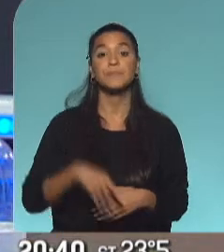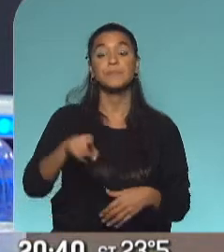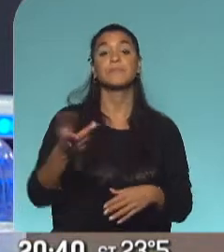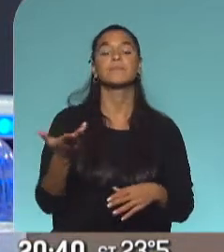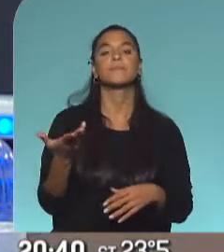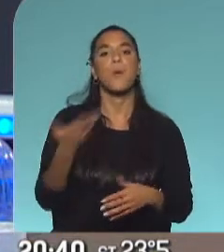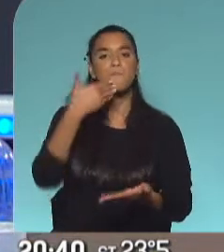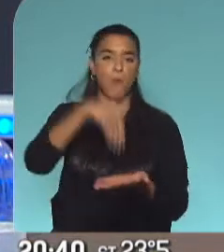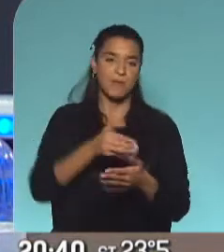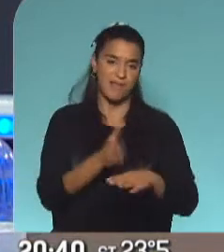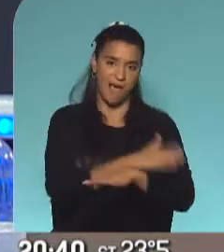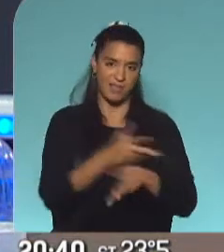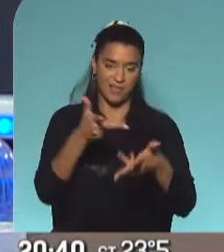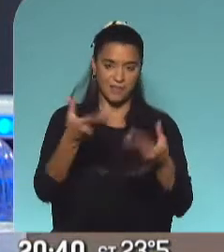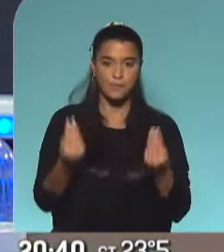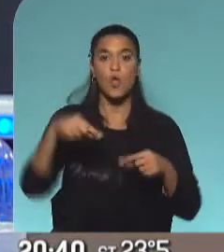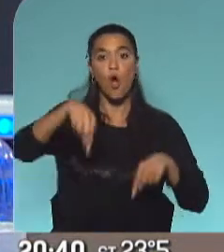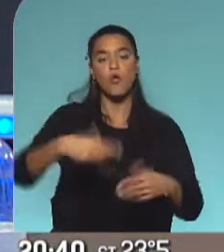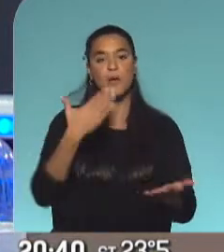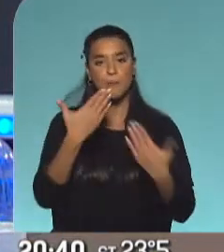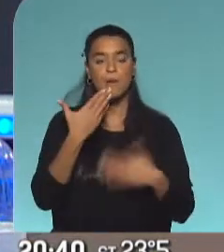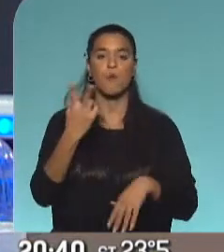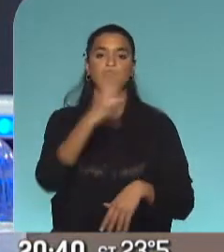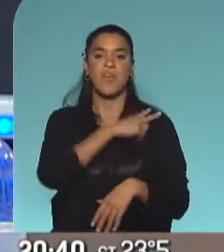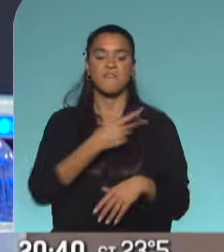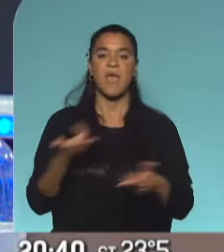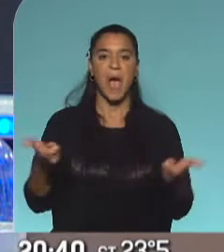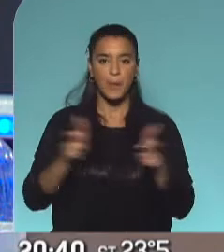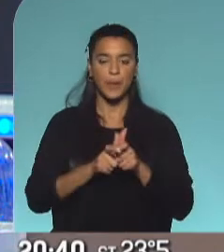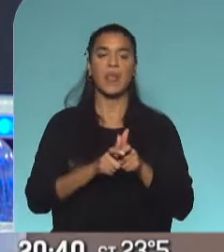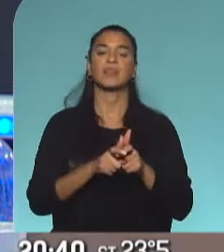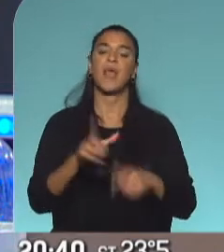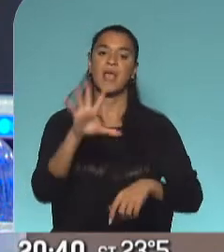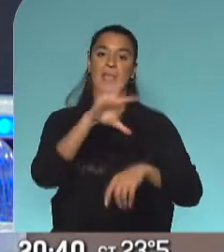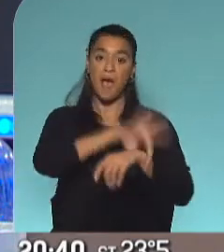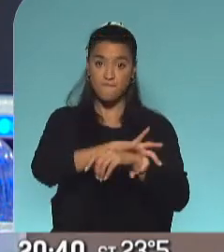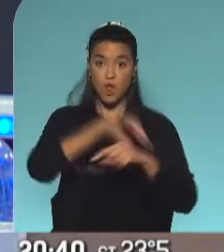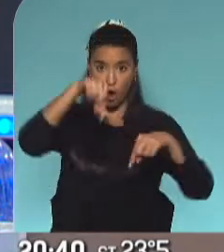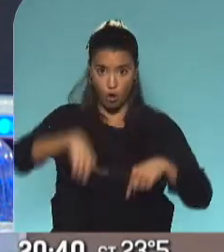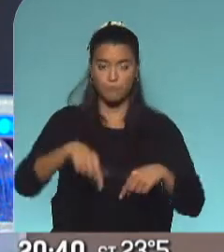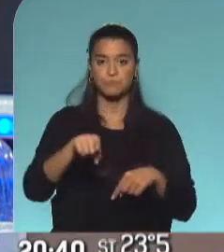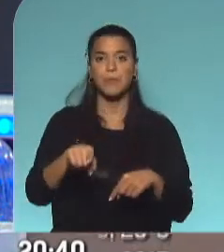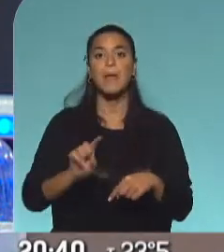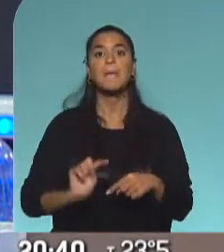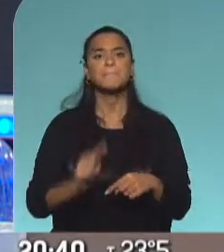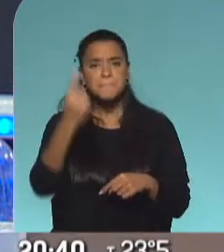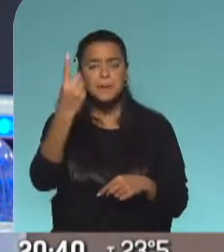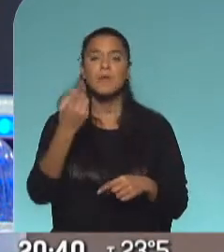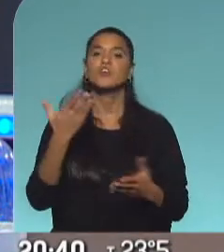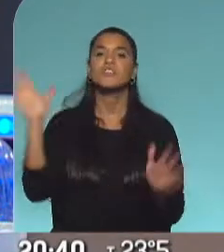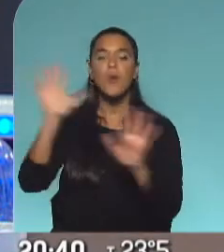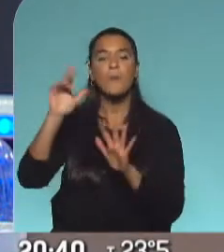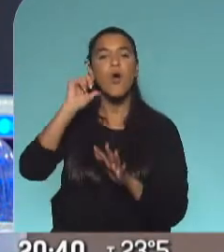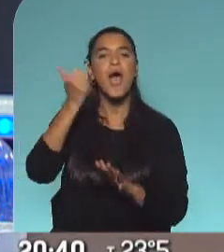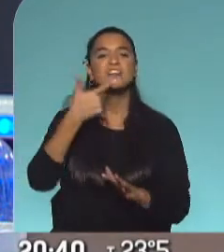Lo habíamos prometido, íbamos a hablar hoy con el jefe de gabinete de la Nación, con Santiago Cafiero, y es lo que pasamos a hacer a continuación. Primero, saludamos a Gastón Zulay. Gastón,